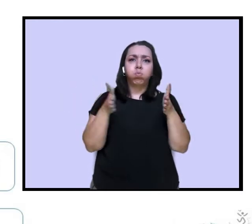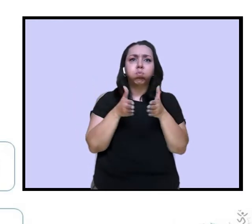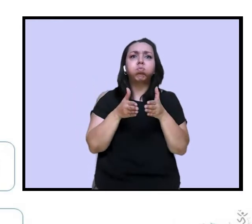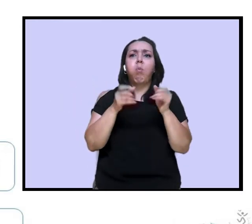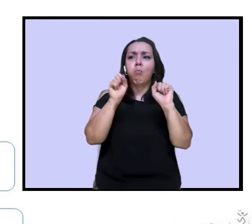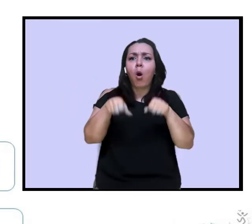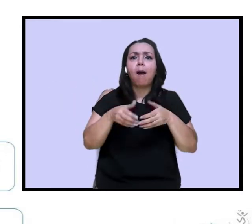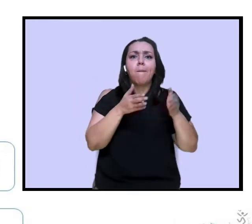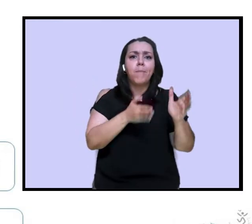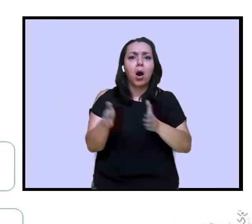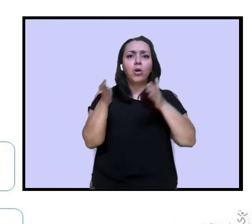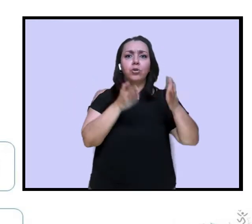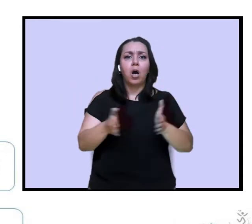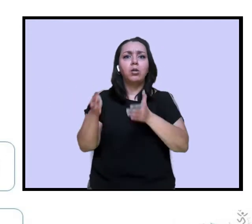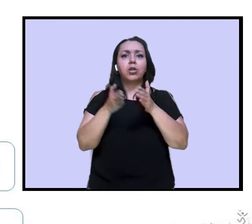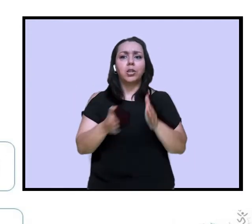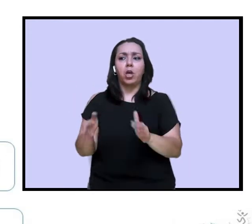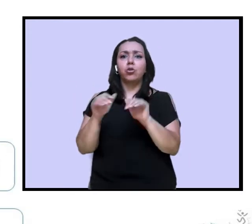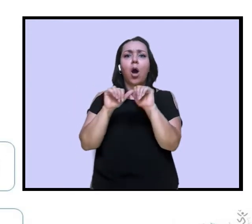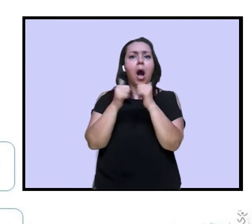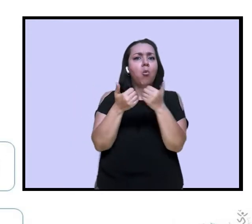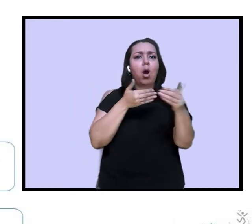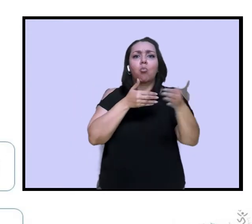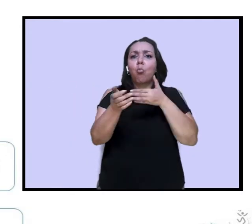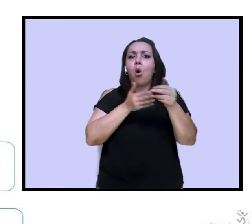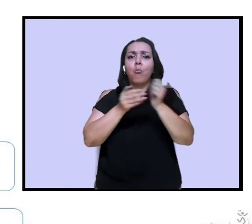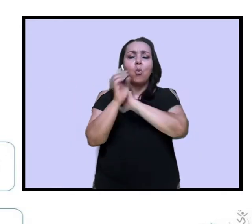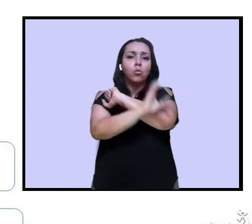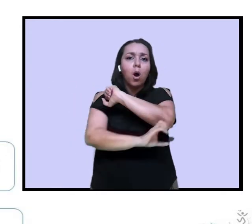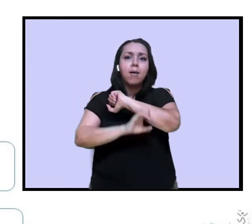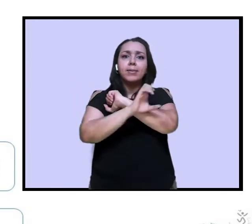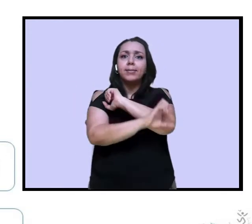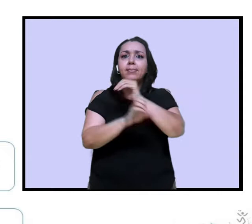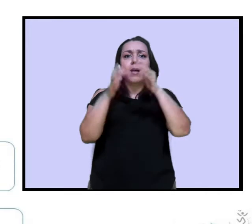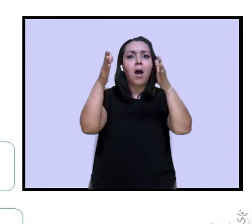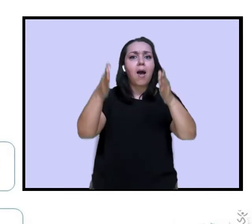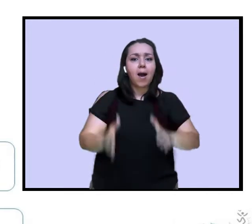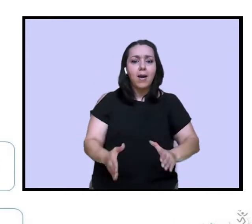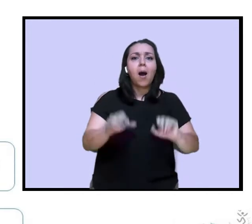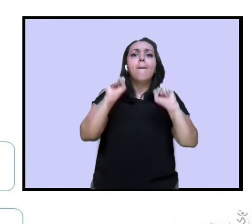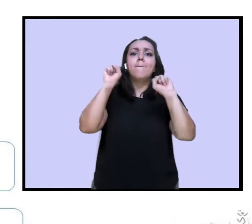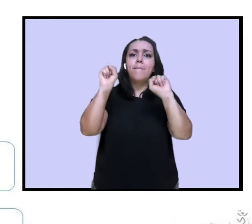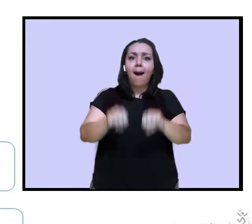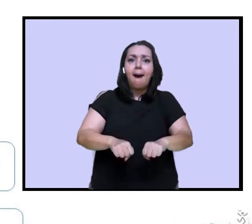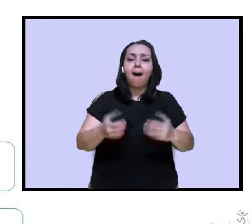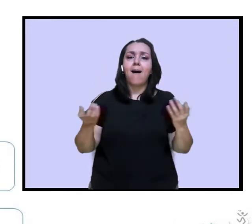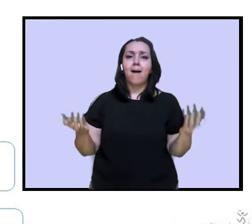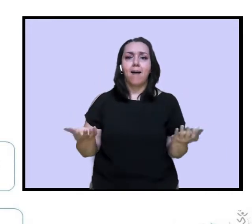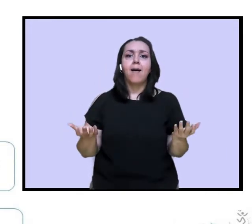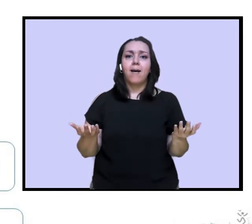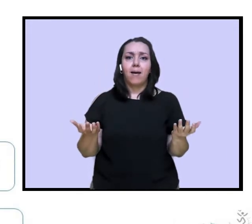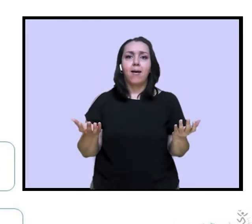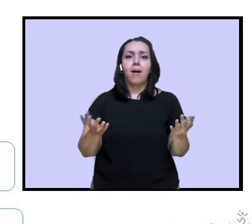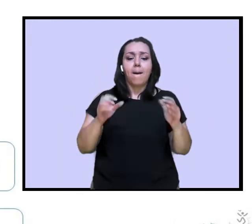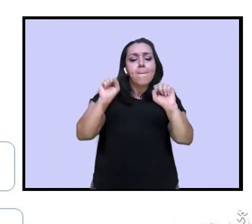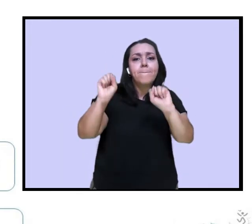tengan, ¿verdad?, la condición de ser extranjeras, encuentren